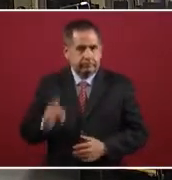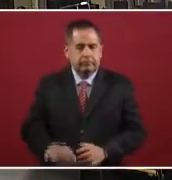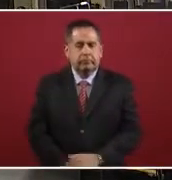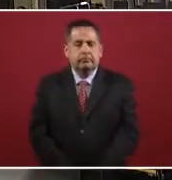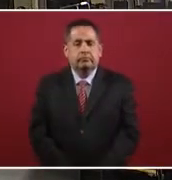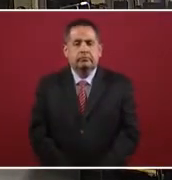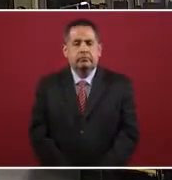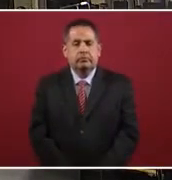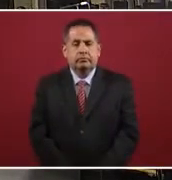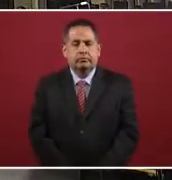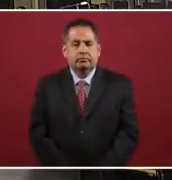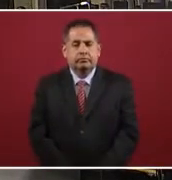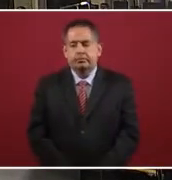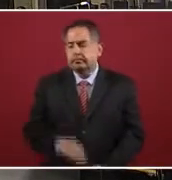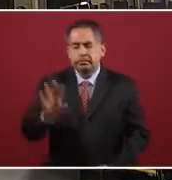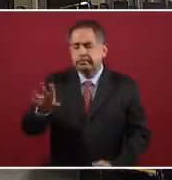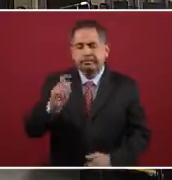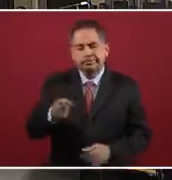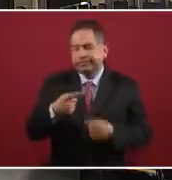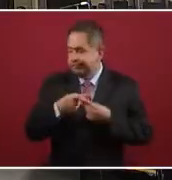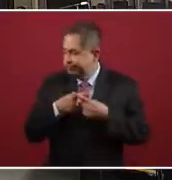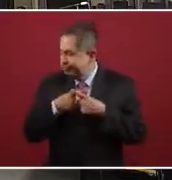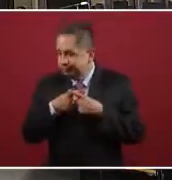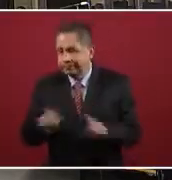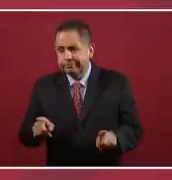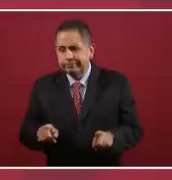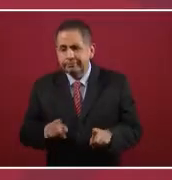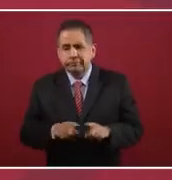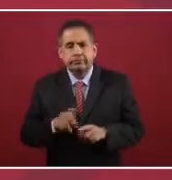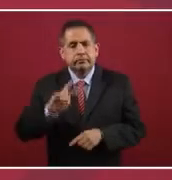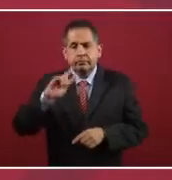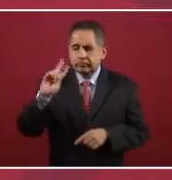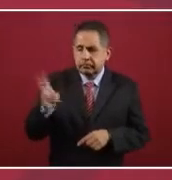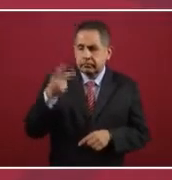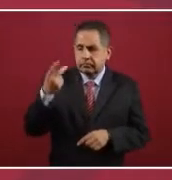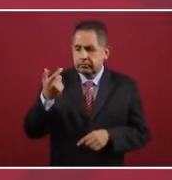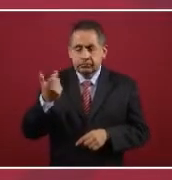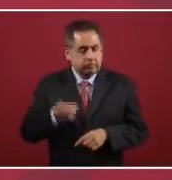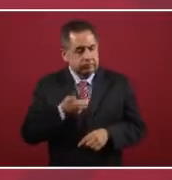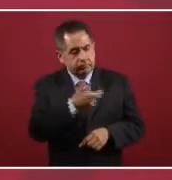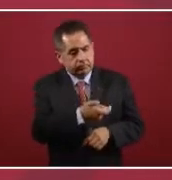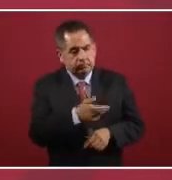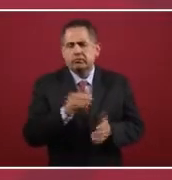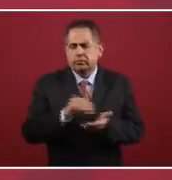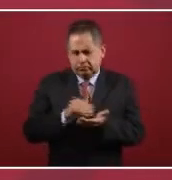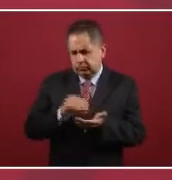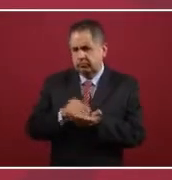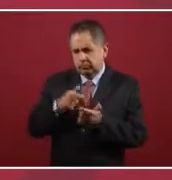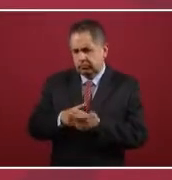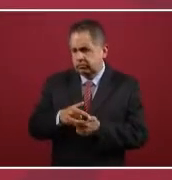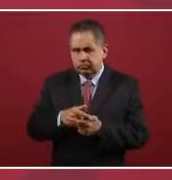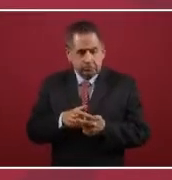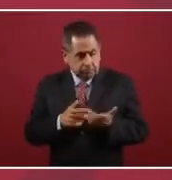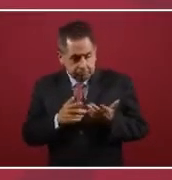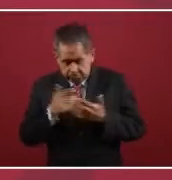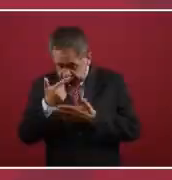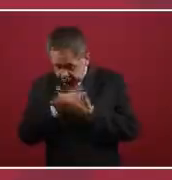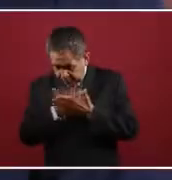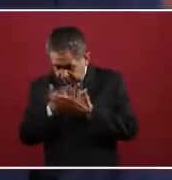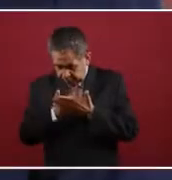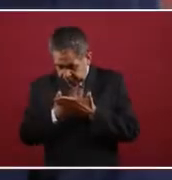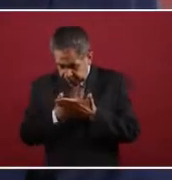Es que son cosas distintas. Una cuestión es la devolución, que va a seguir existiendo mediante los